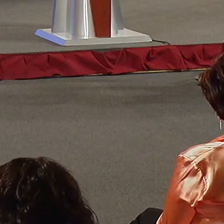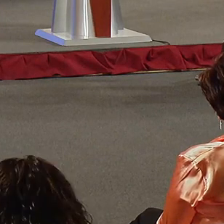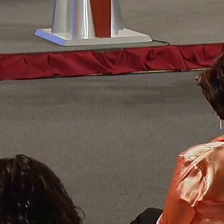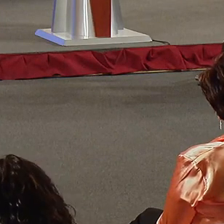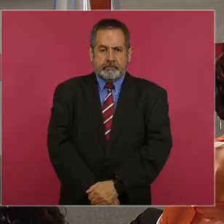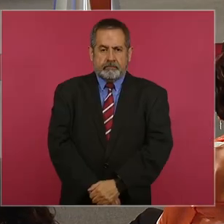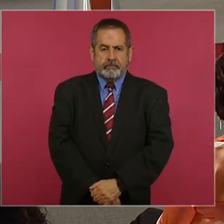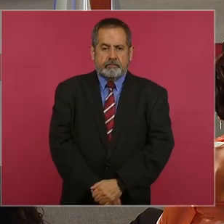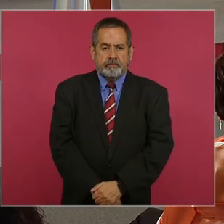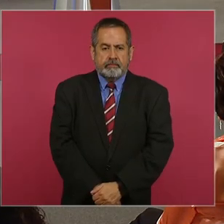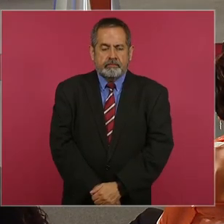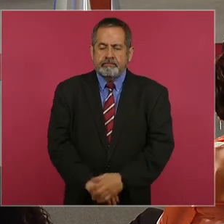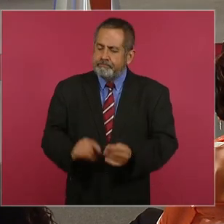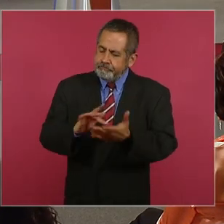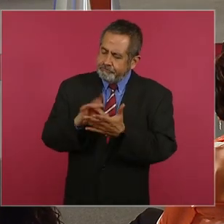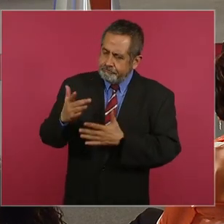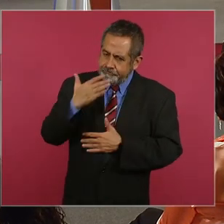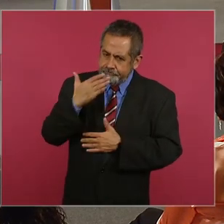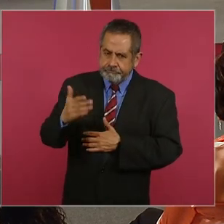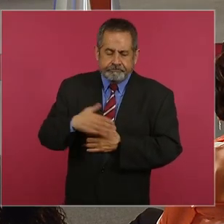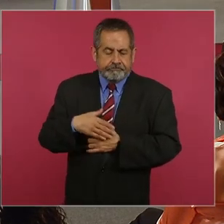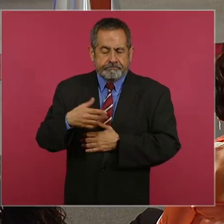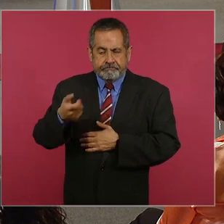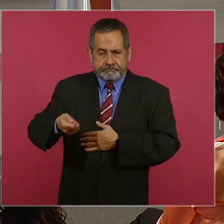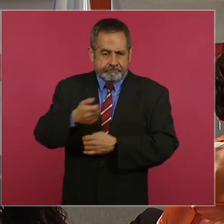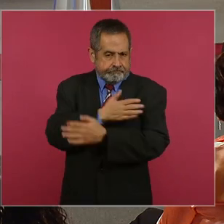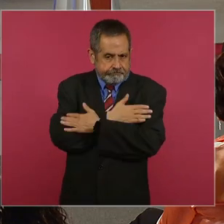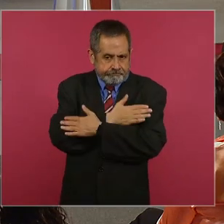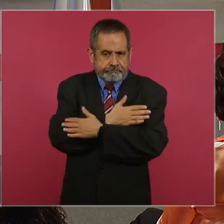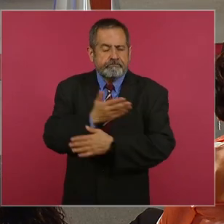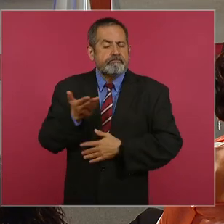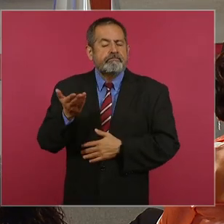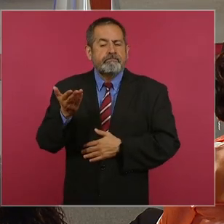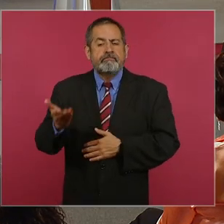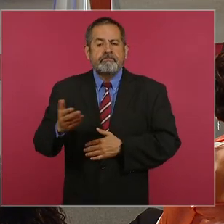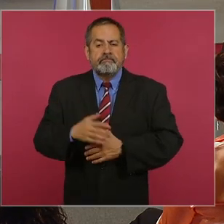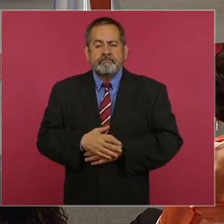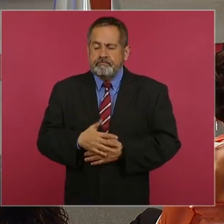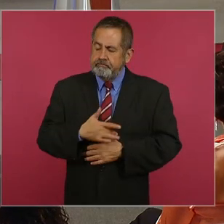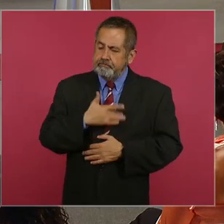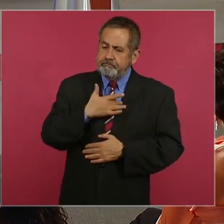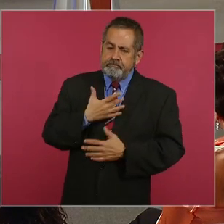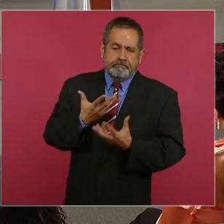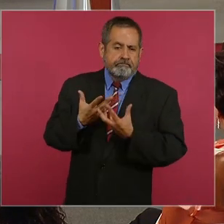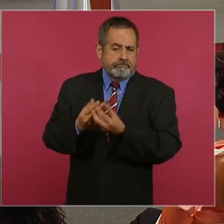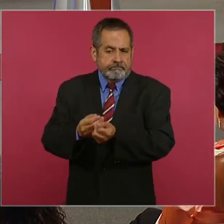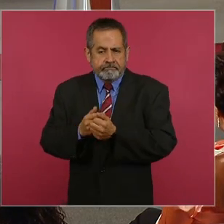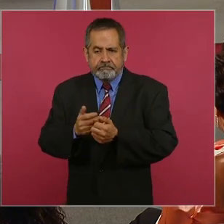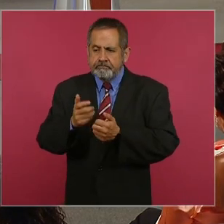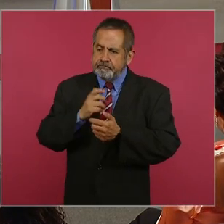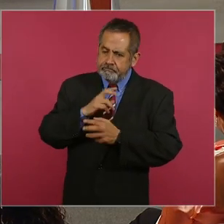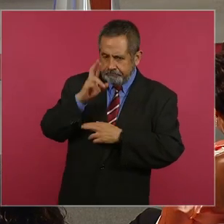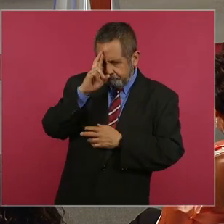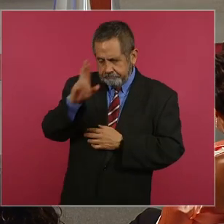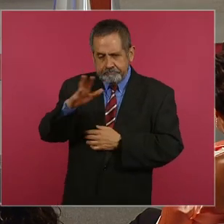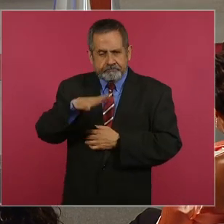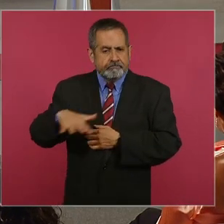muchas gracias, Laura. Un abrazo, un saludo. Nuestra solidaridad, nuestro respeto,